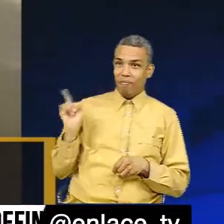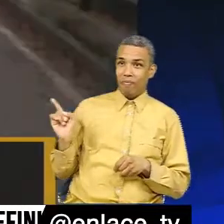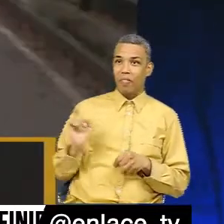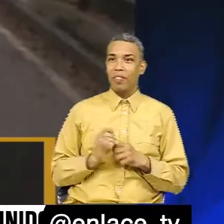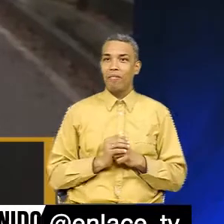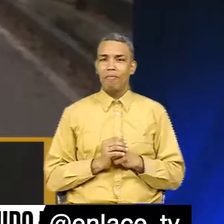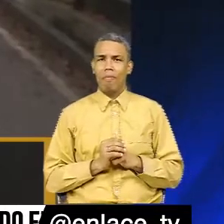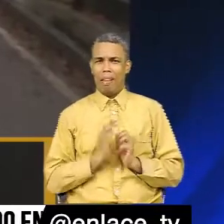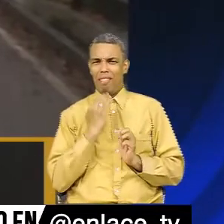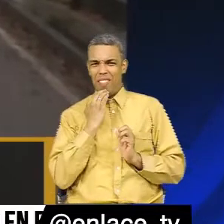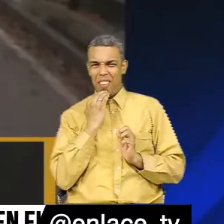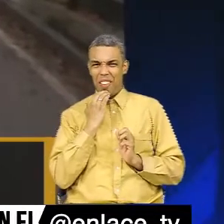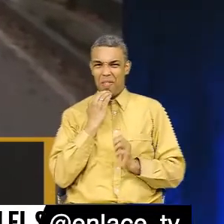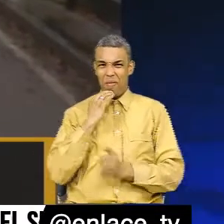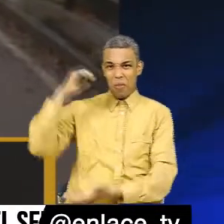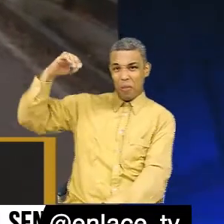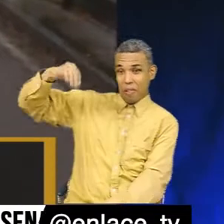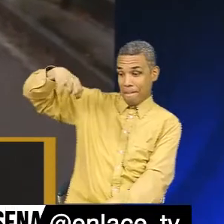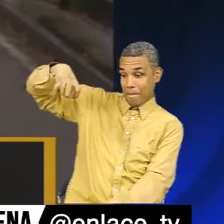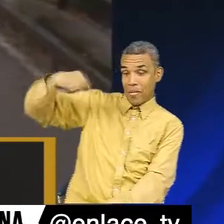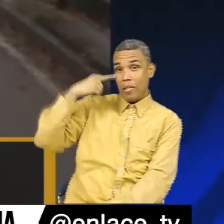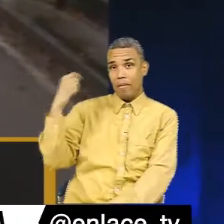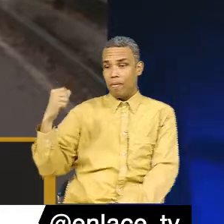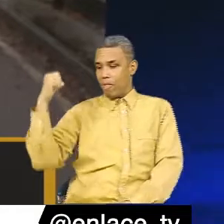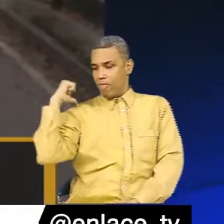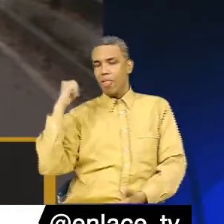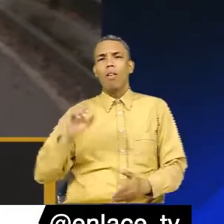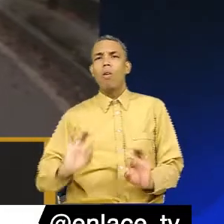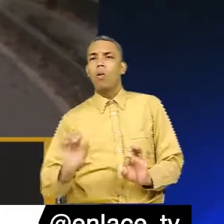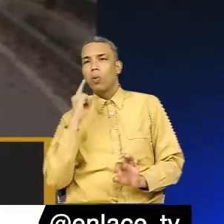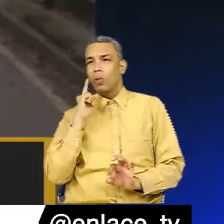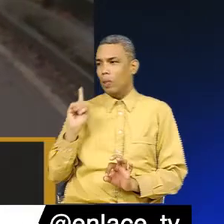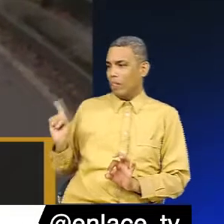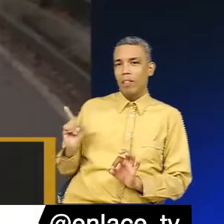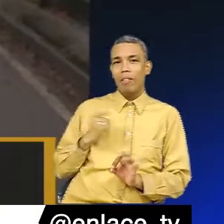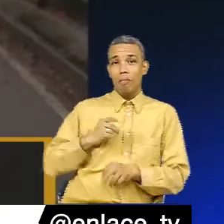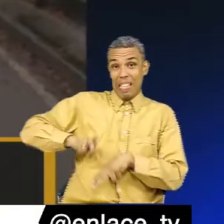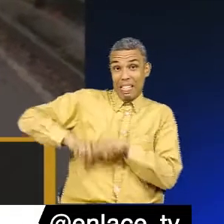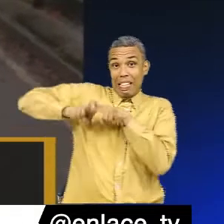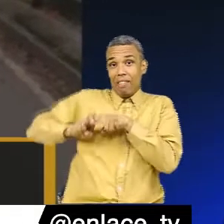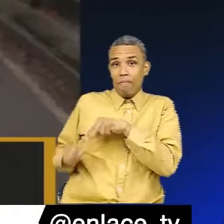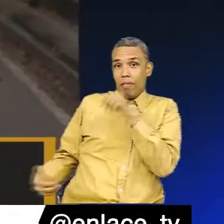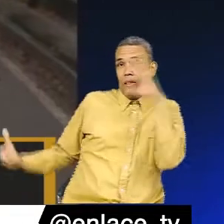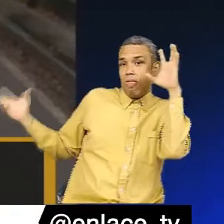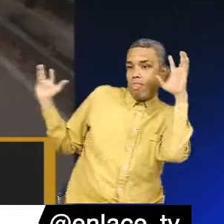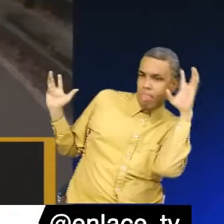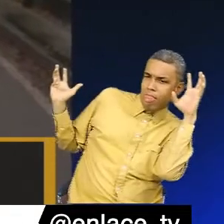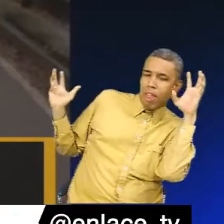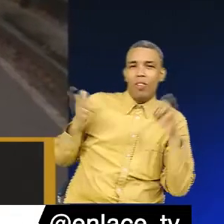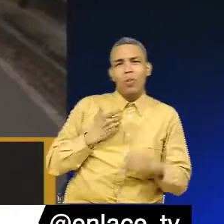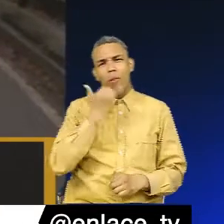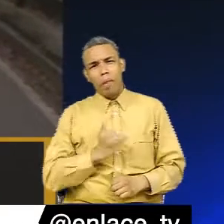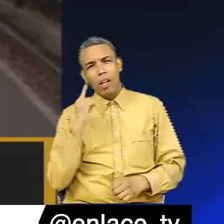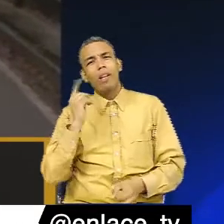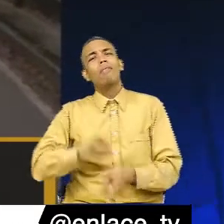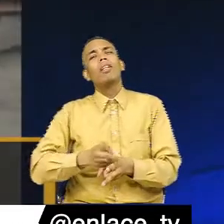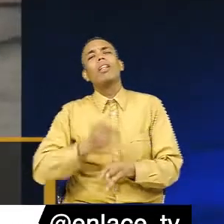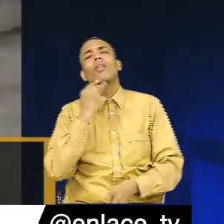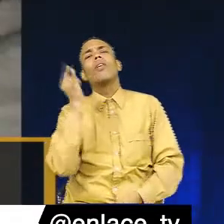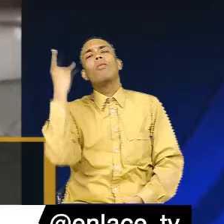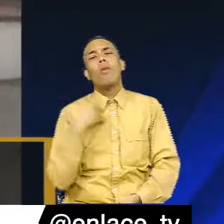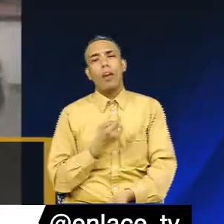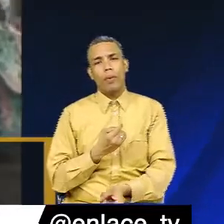velocípedo, o esta señora que hace equilibrio con sillas mientras se moviliza por la ciudad. Esto sin contar con este arte circense de